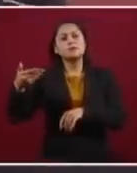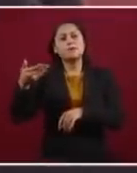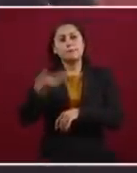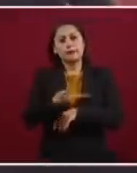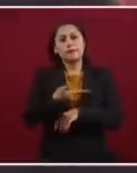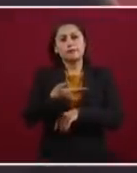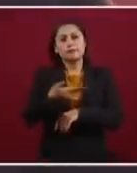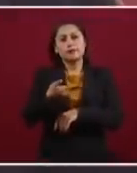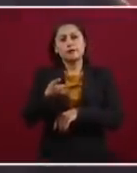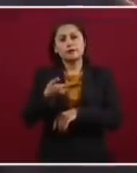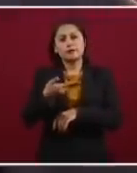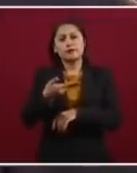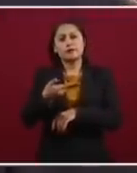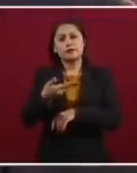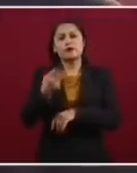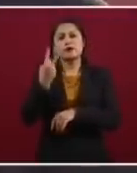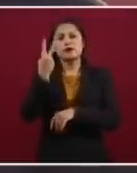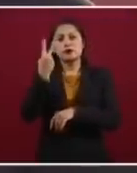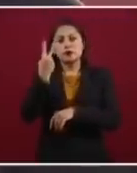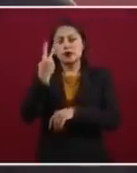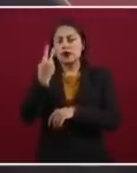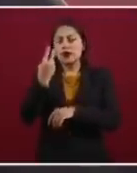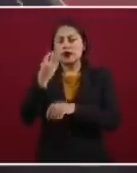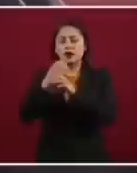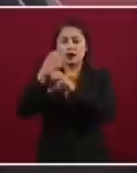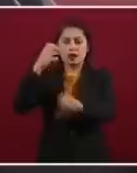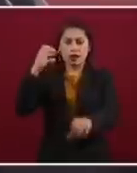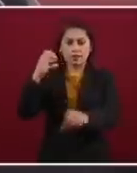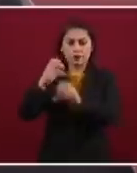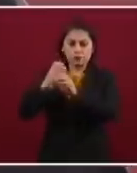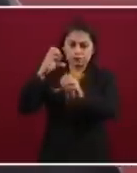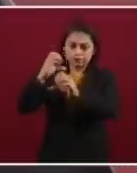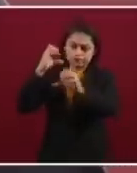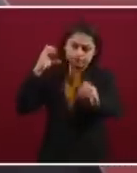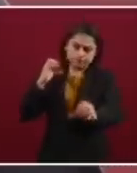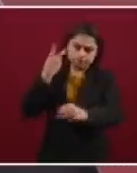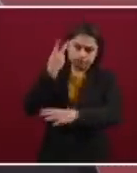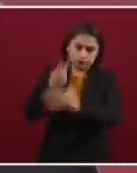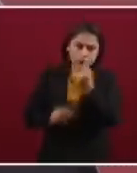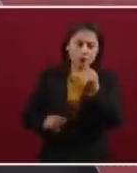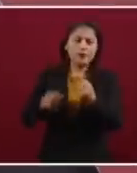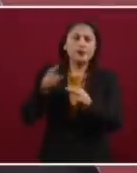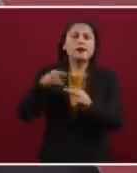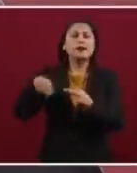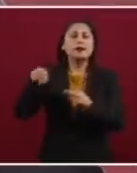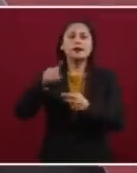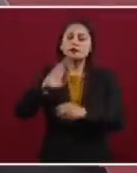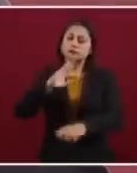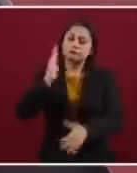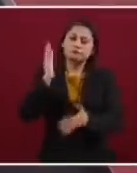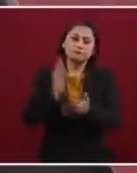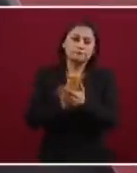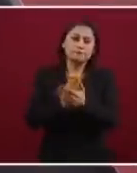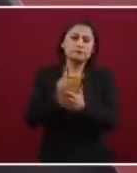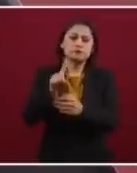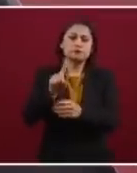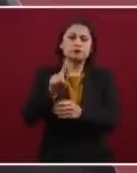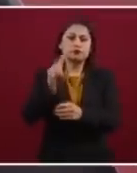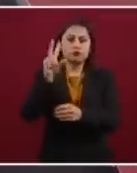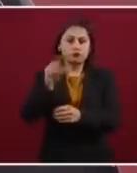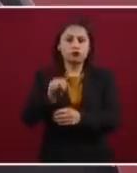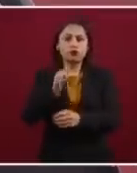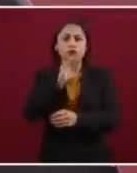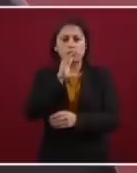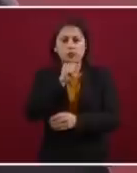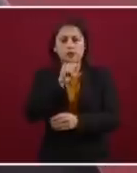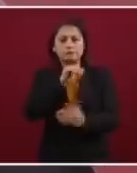de camiones de doble remolque también se les está atendiendo esto a